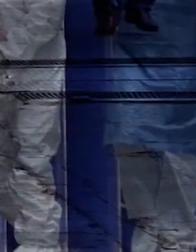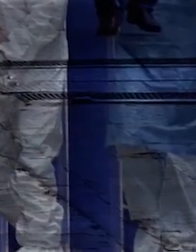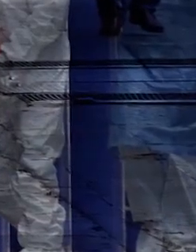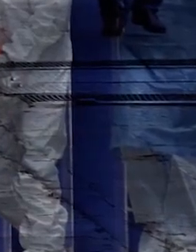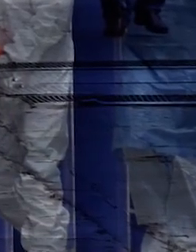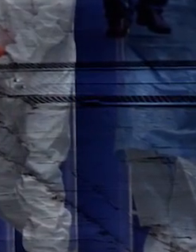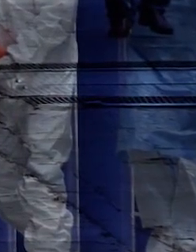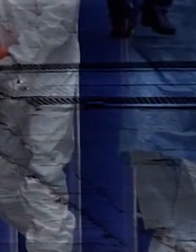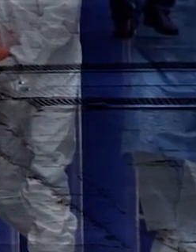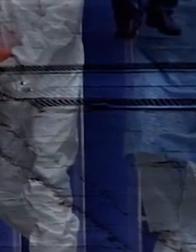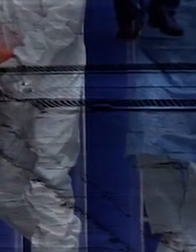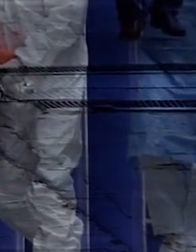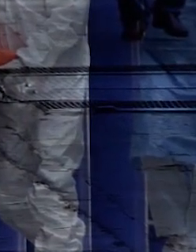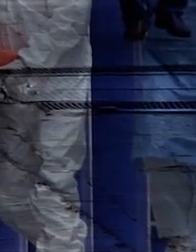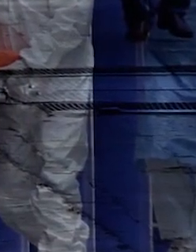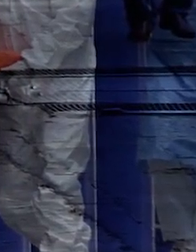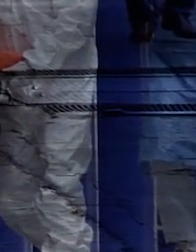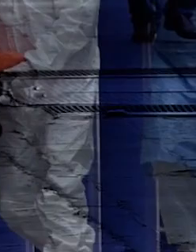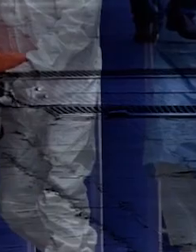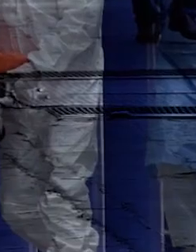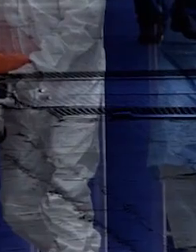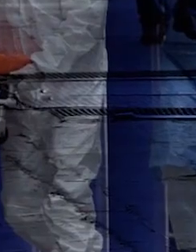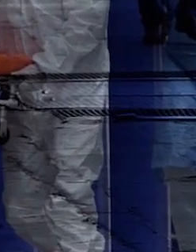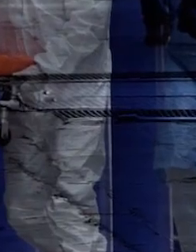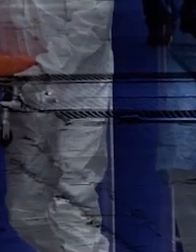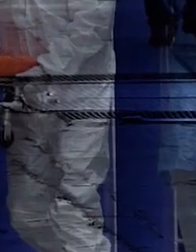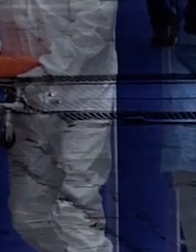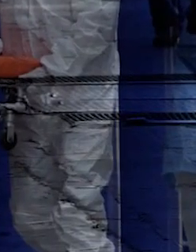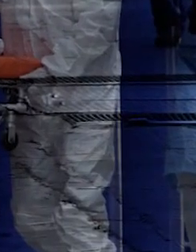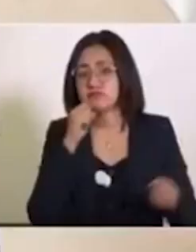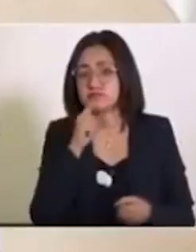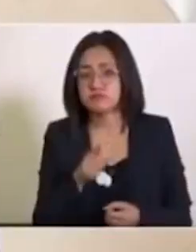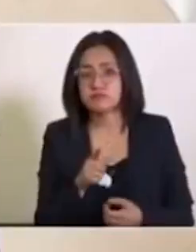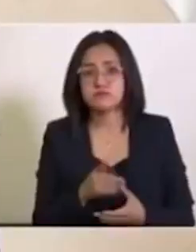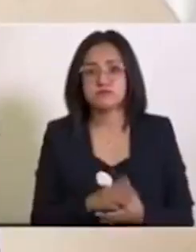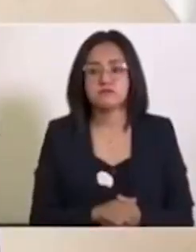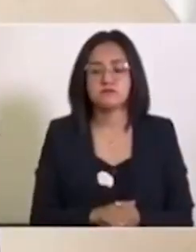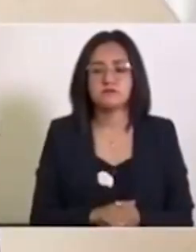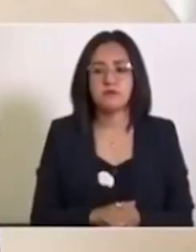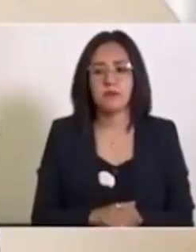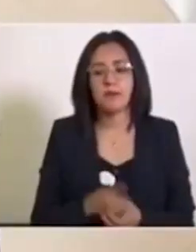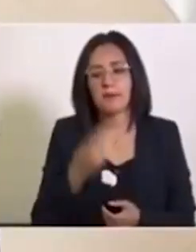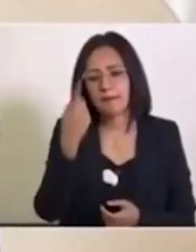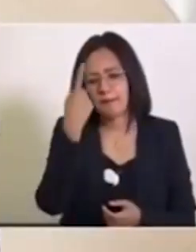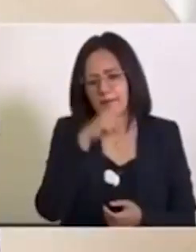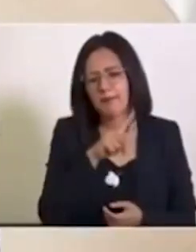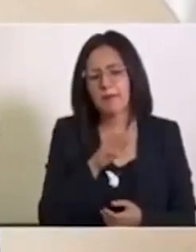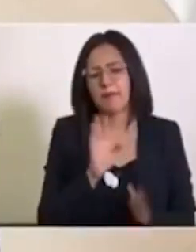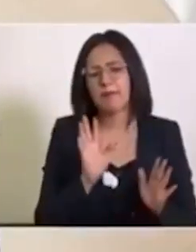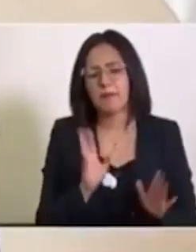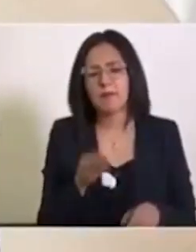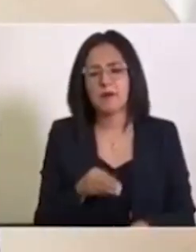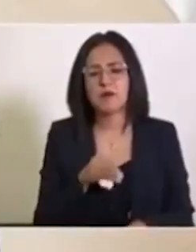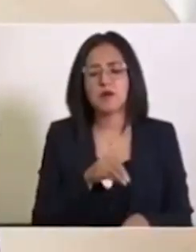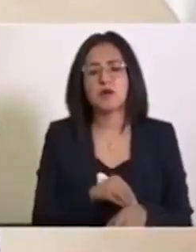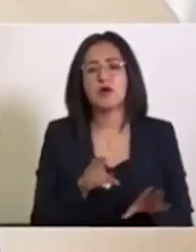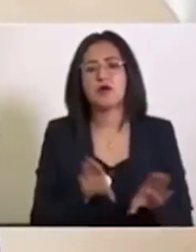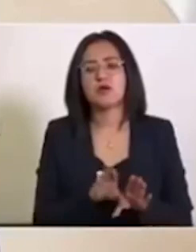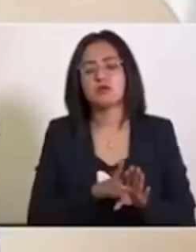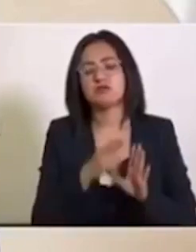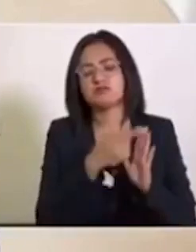se deben asumir como un anuncio alarmante aunque aún no tienen carácter de rebrote y para establecer medidas de